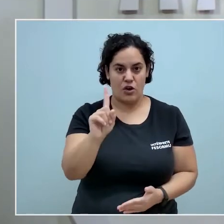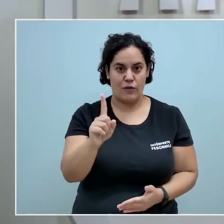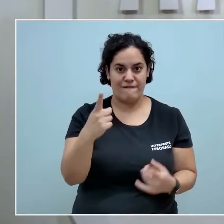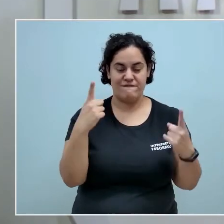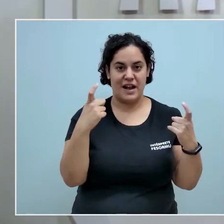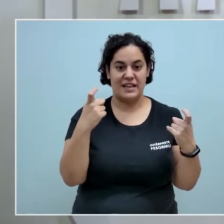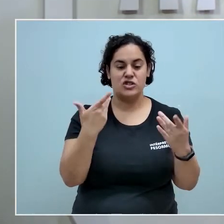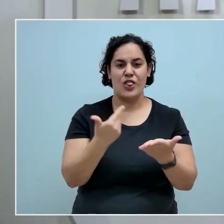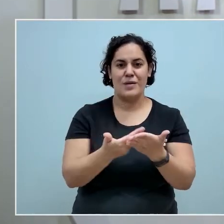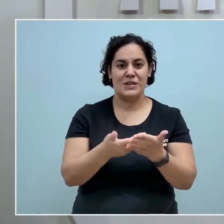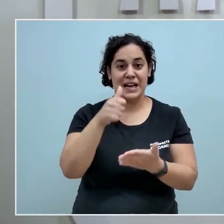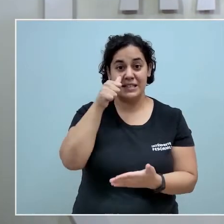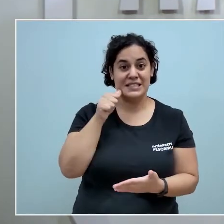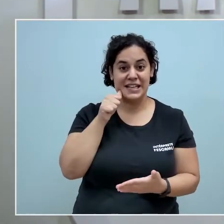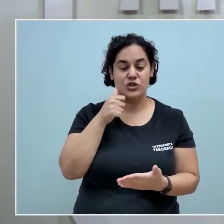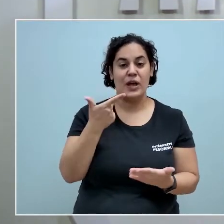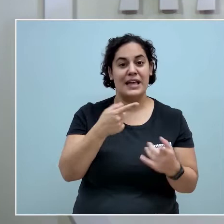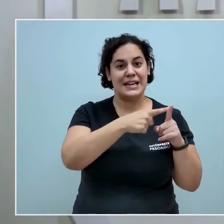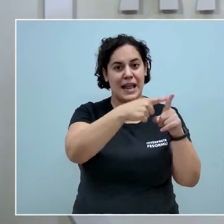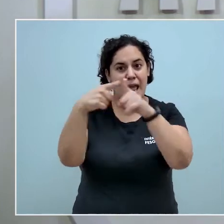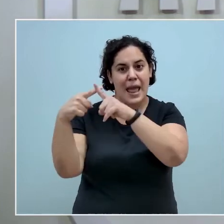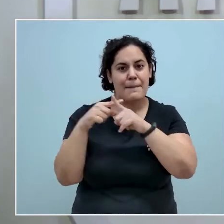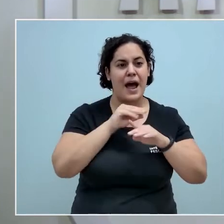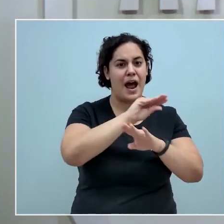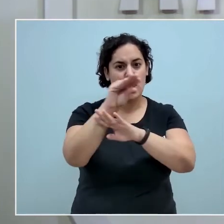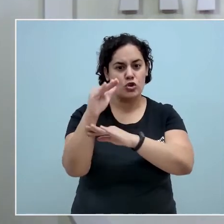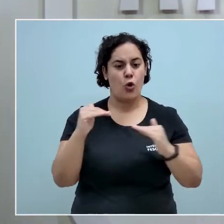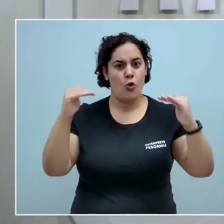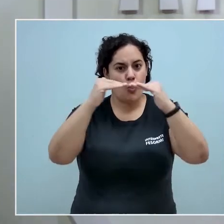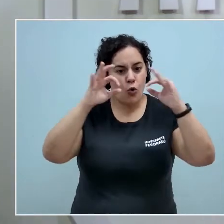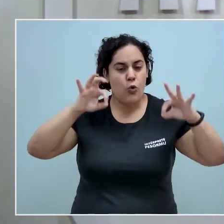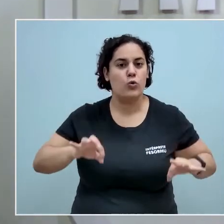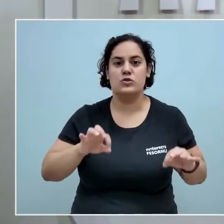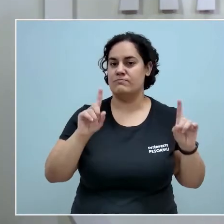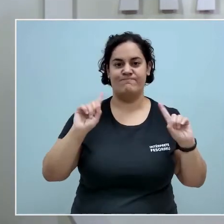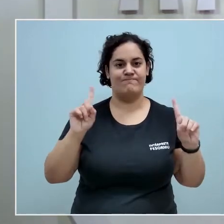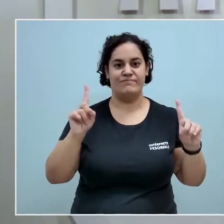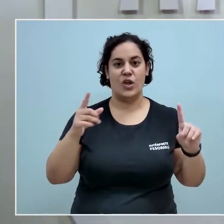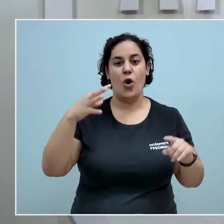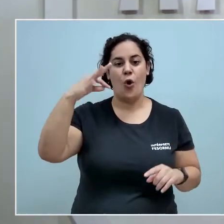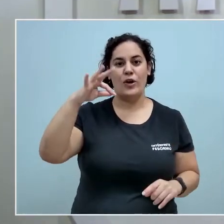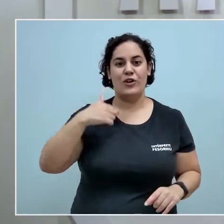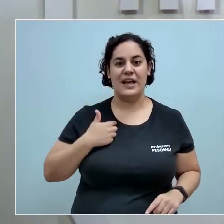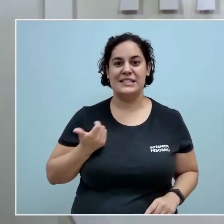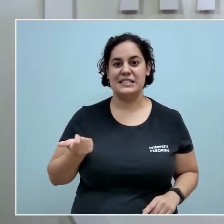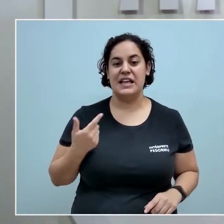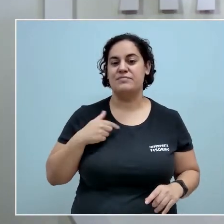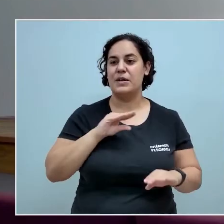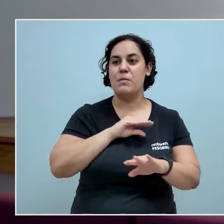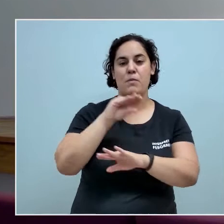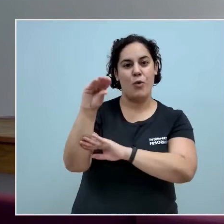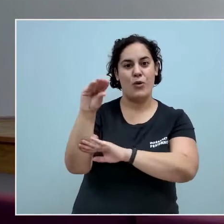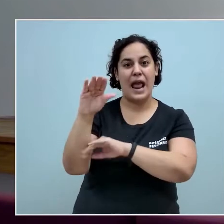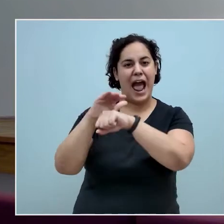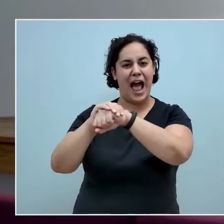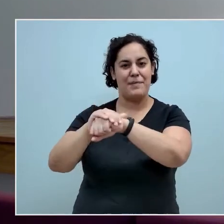presidente Sánchez nunca ha buscado un reparto justo, igualitario y equitativo, sino retorcer políticamente ese fondo destinado a